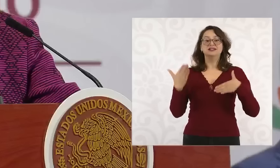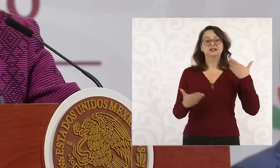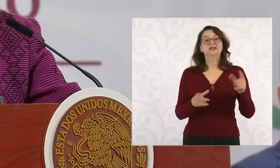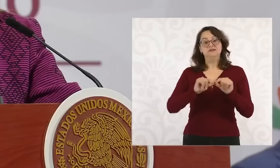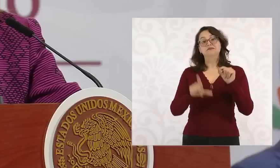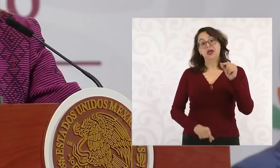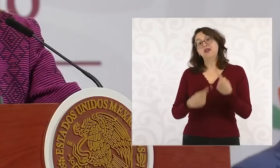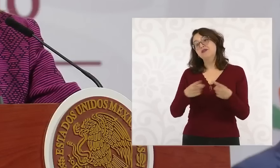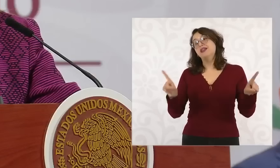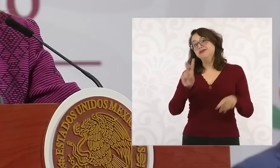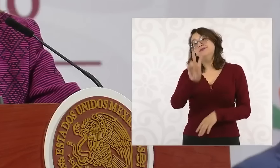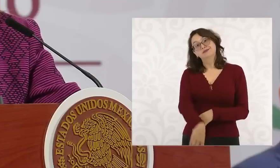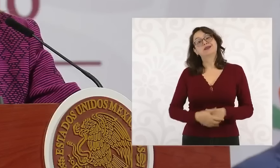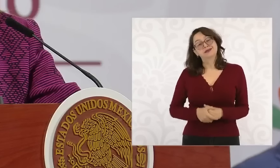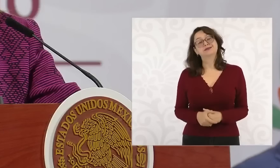México distinto.